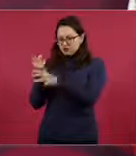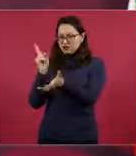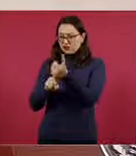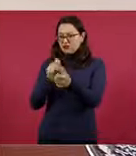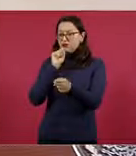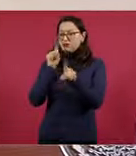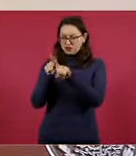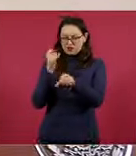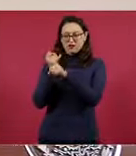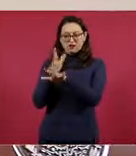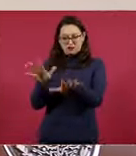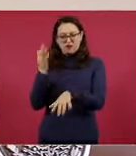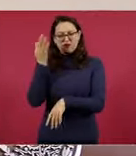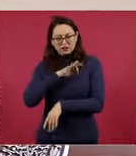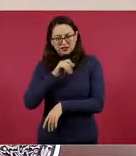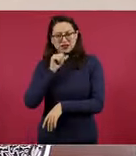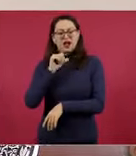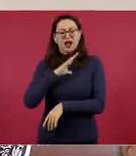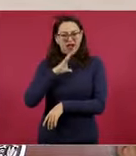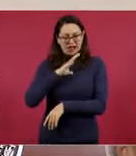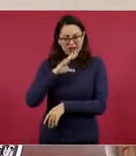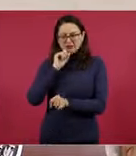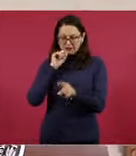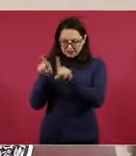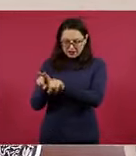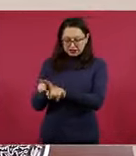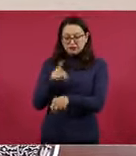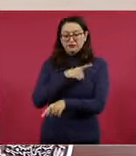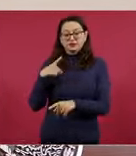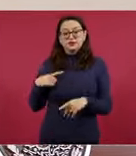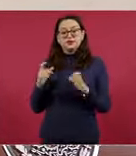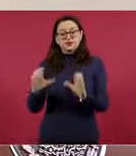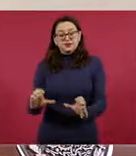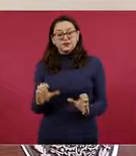También hay que tener mucho cuidado,